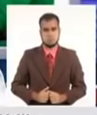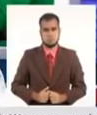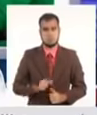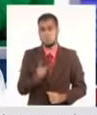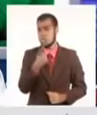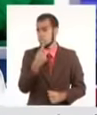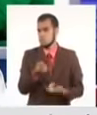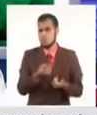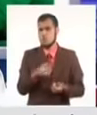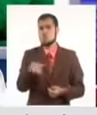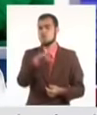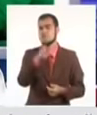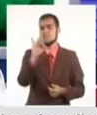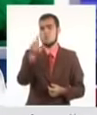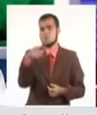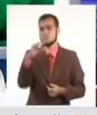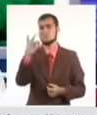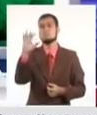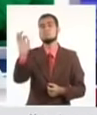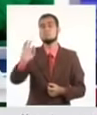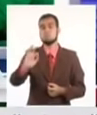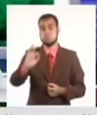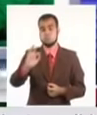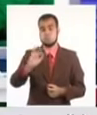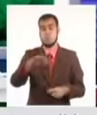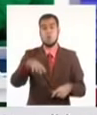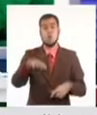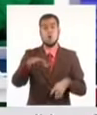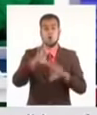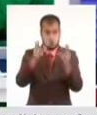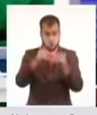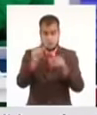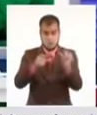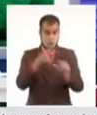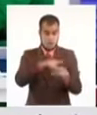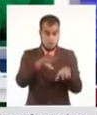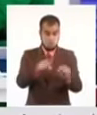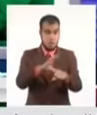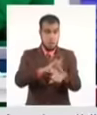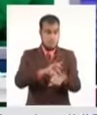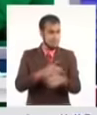97,7% de todos los diagnosticados ayer en Cuba, como ha sido